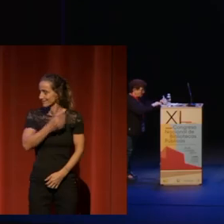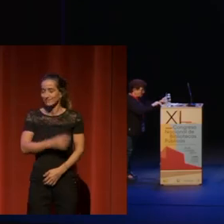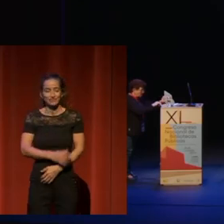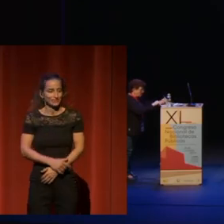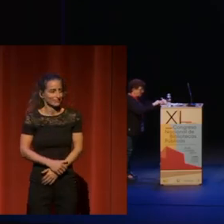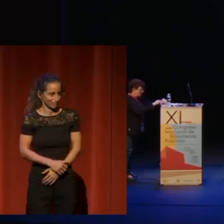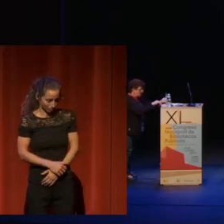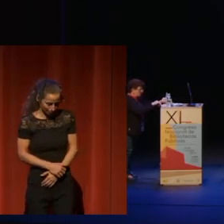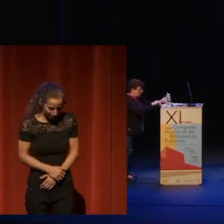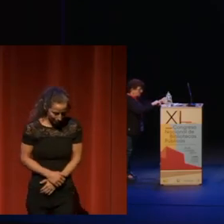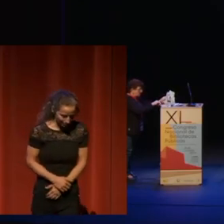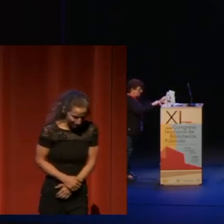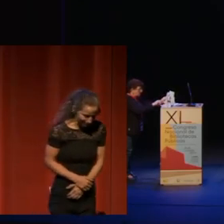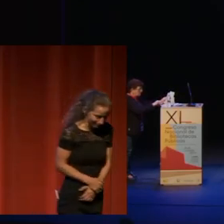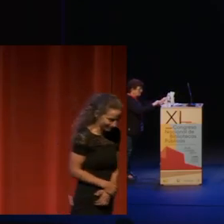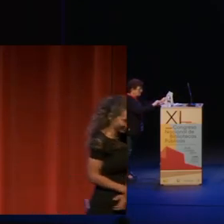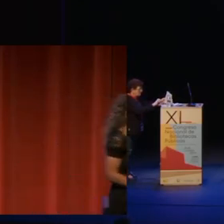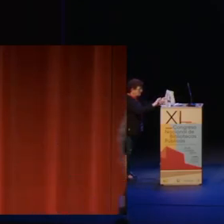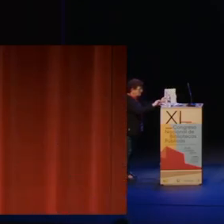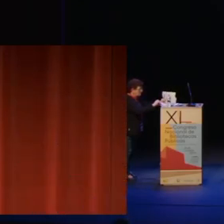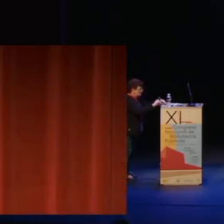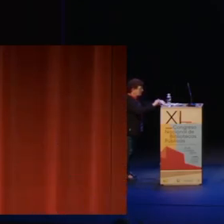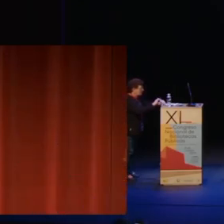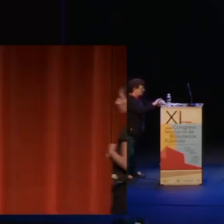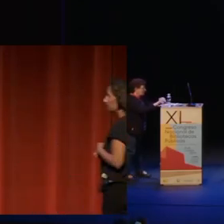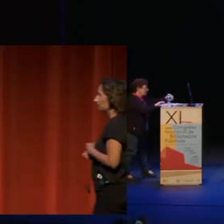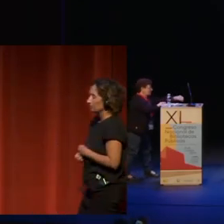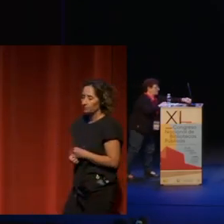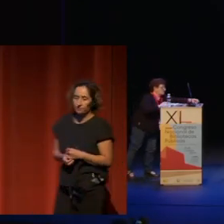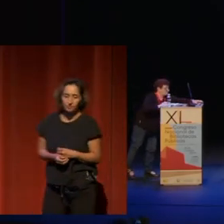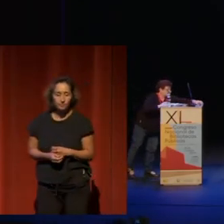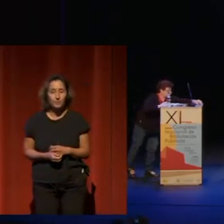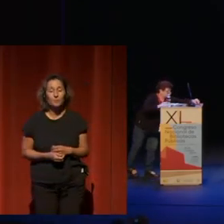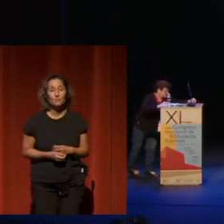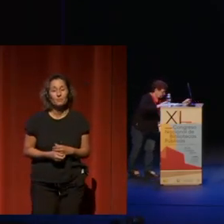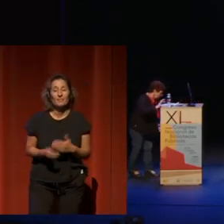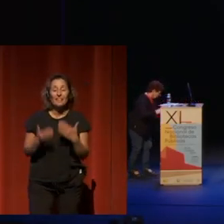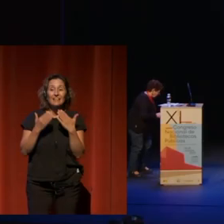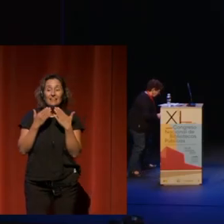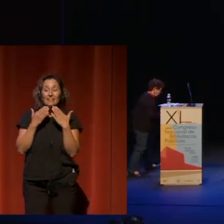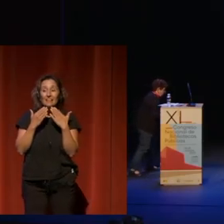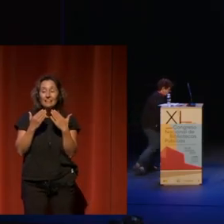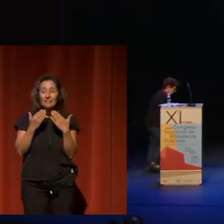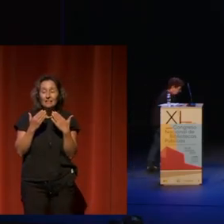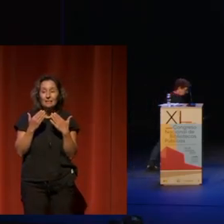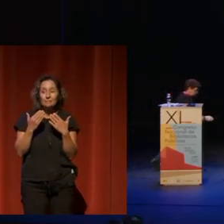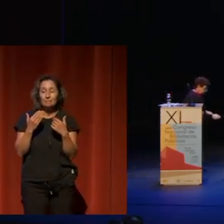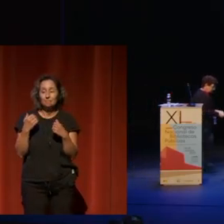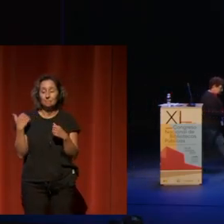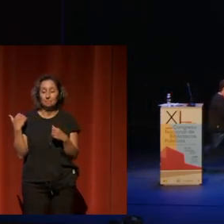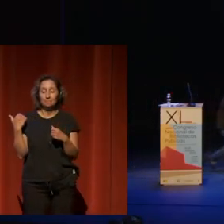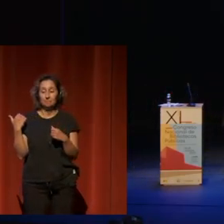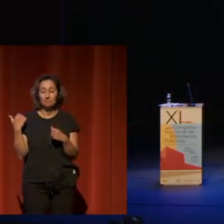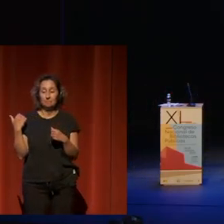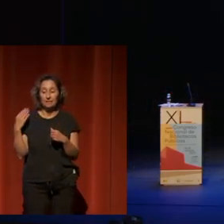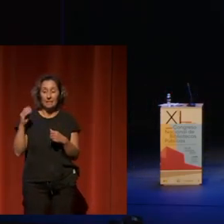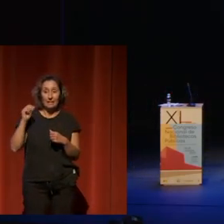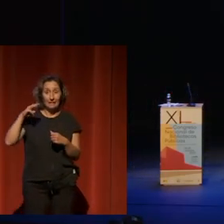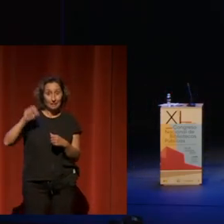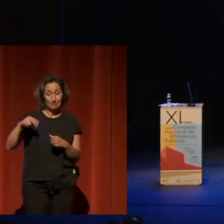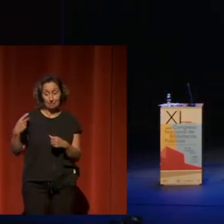Muchas gracias. ¿Se oye bien? Continuando con la presentación que hemos realizado Carmen y